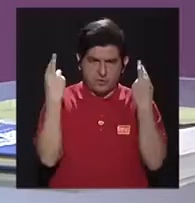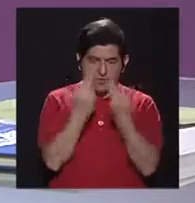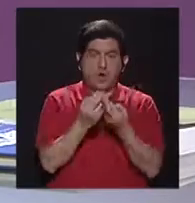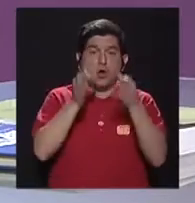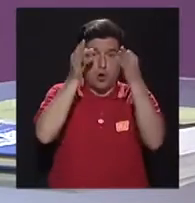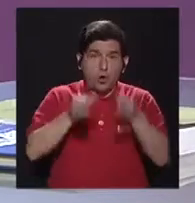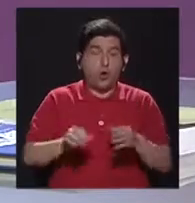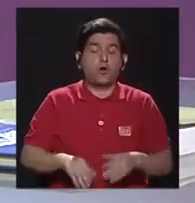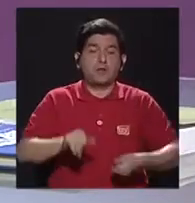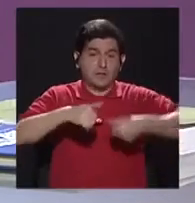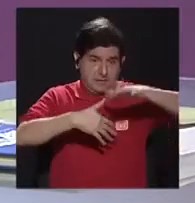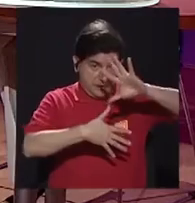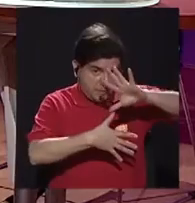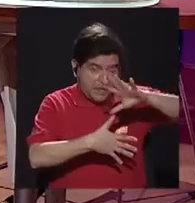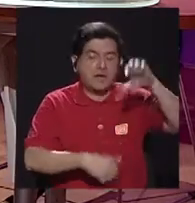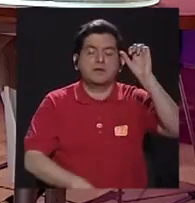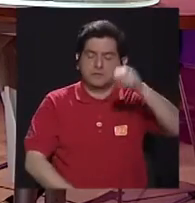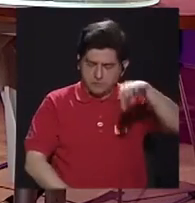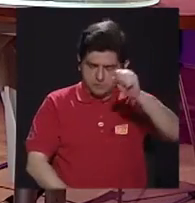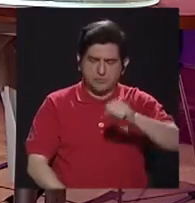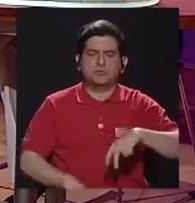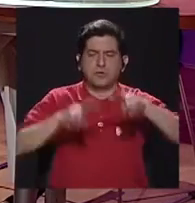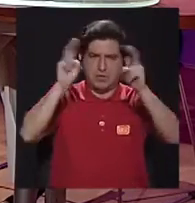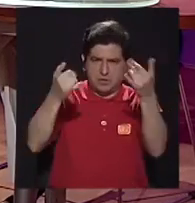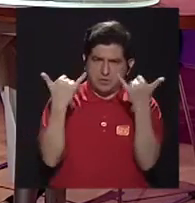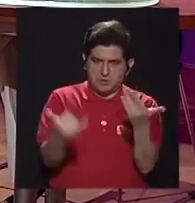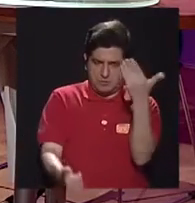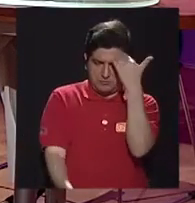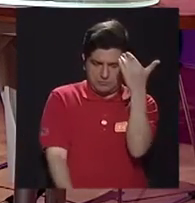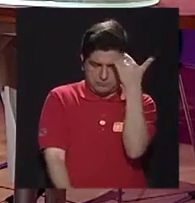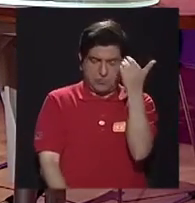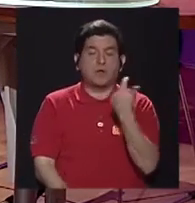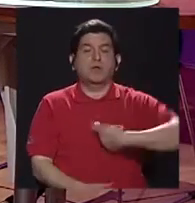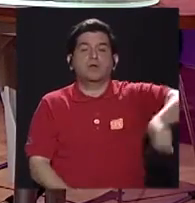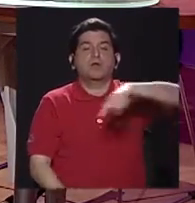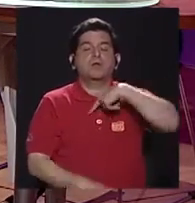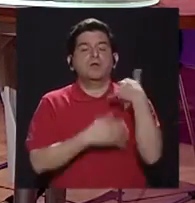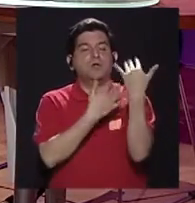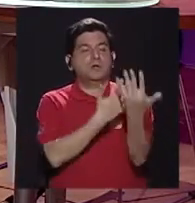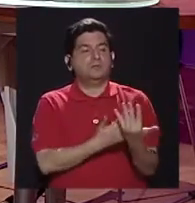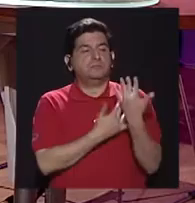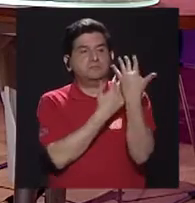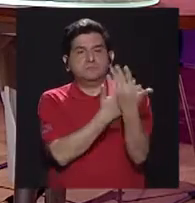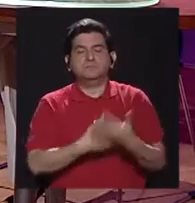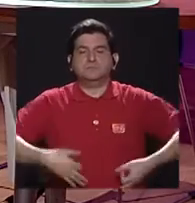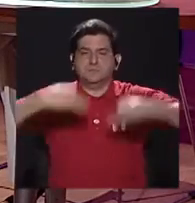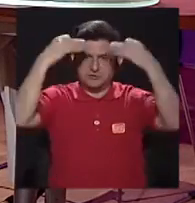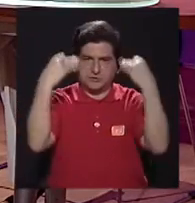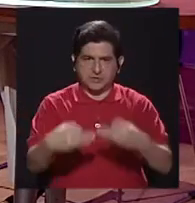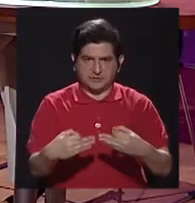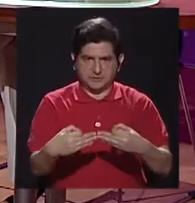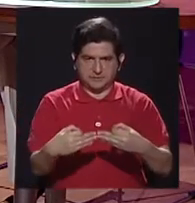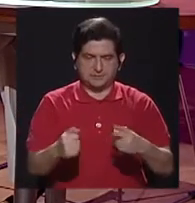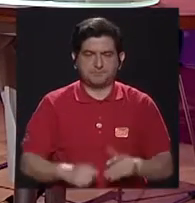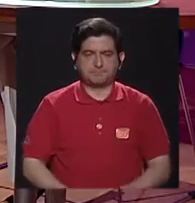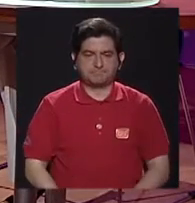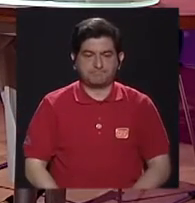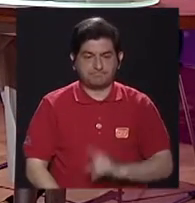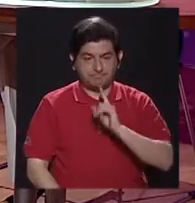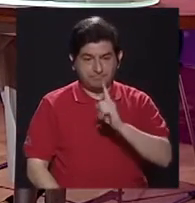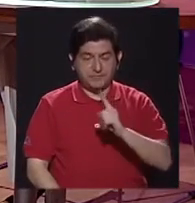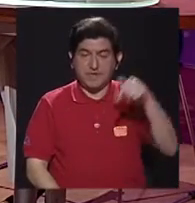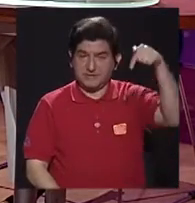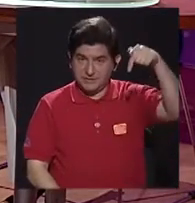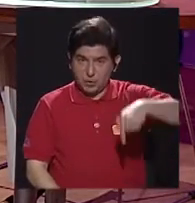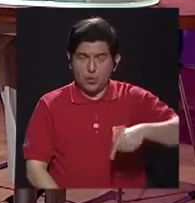Corte Interamericana. La Corte Interamericana está conociendo este tema y esperamos que emita alguna resolución. Debo decir que el día